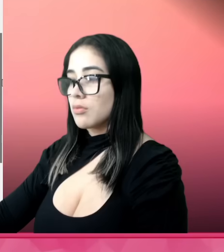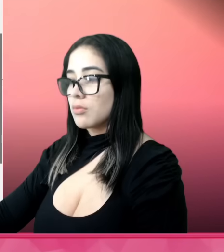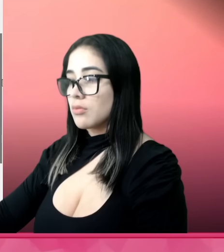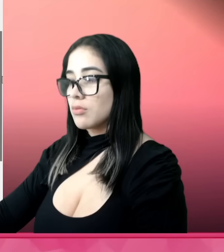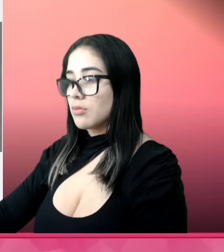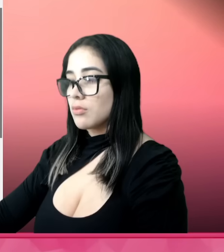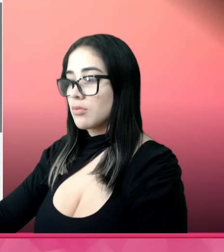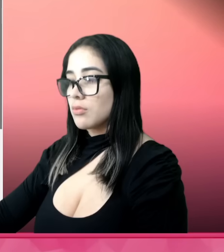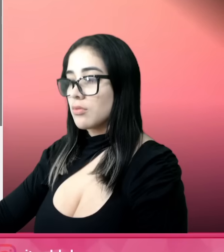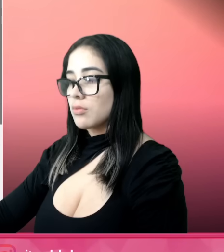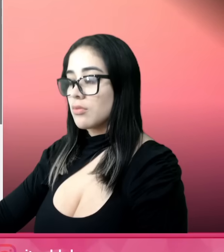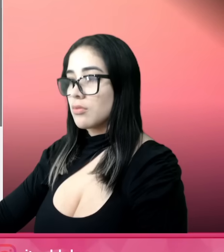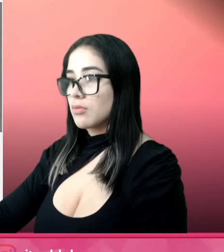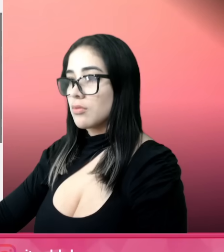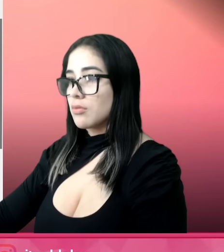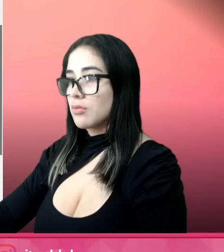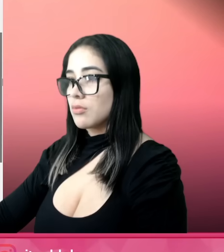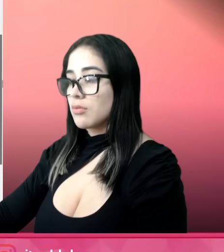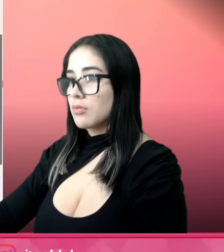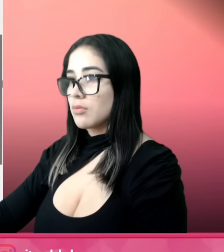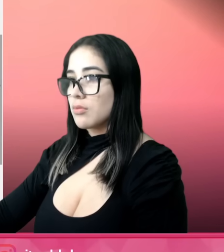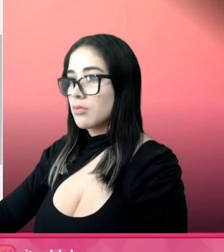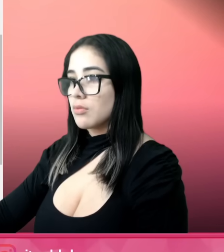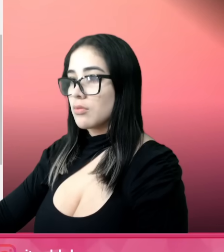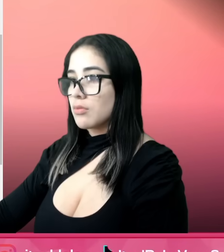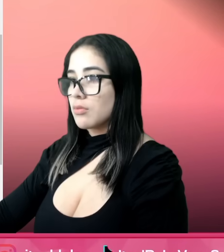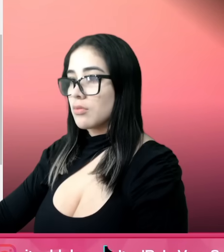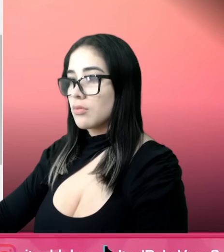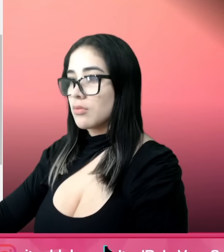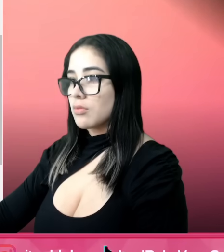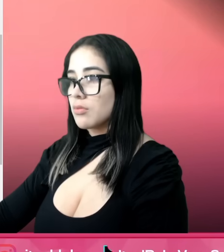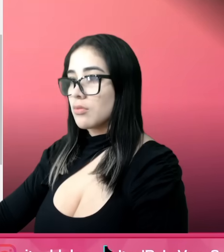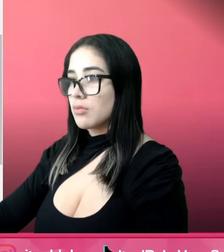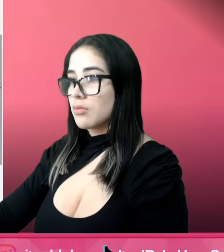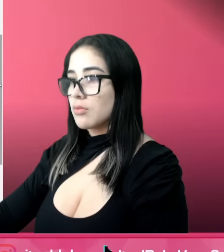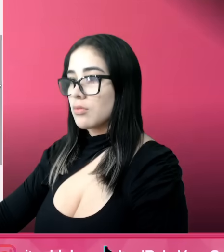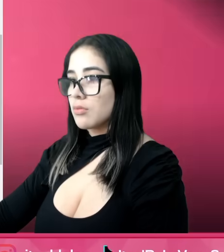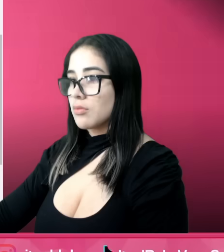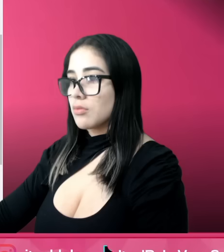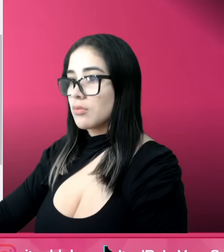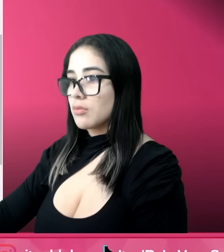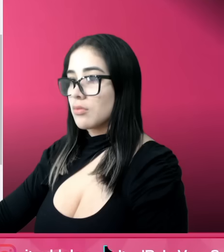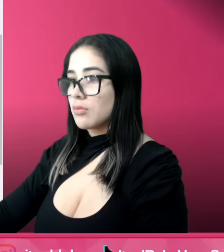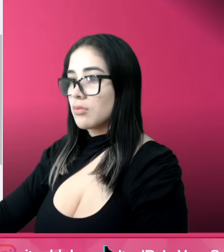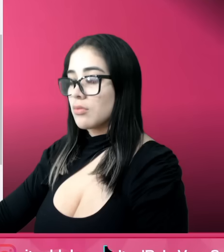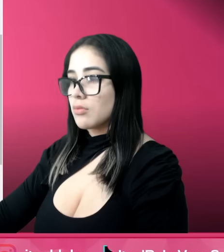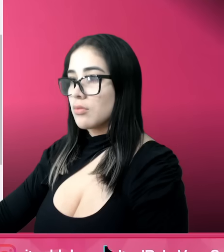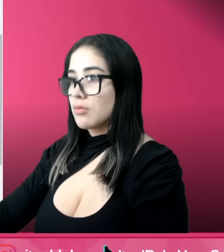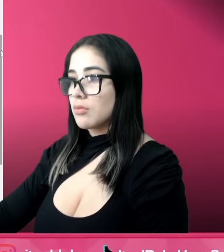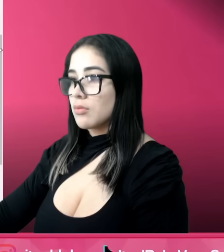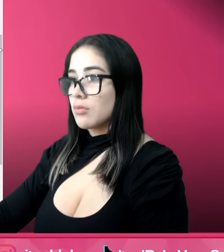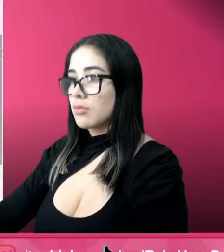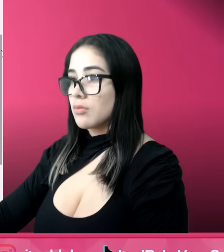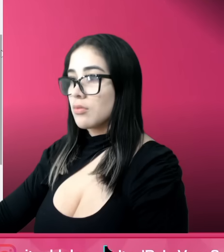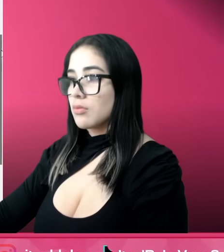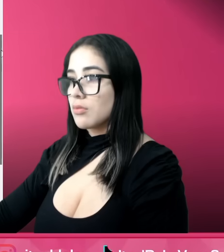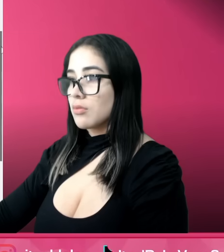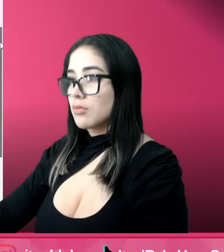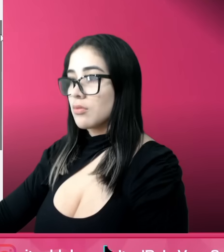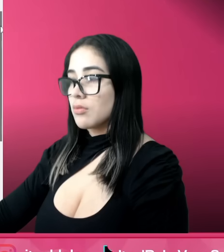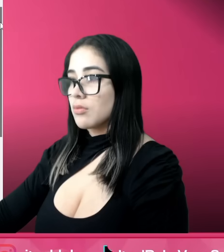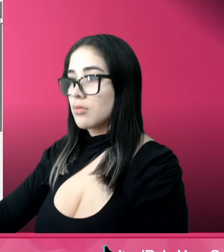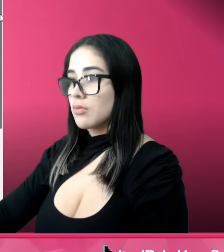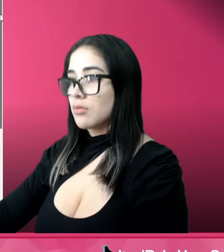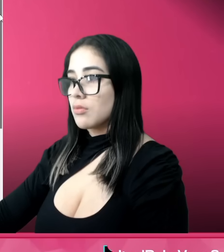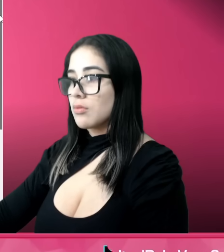Exterminio es tejido está antes de llegar a a la ciudad de Reynosa en la frontera y yo y él señaló que